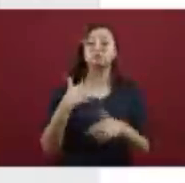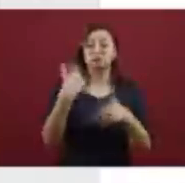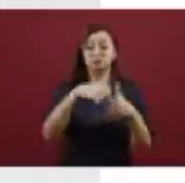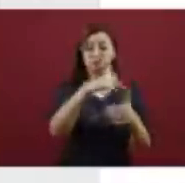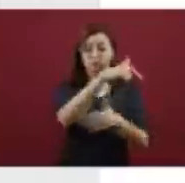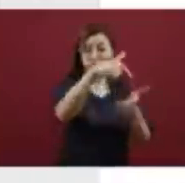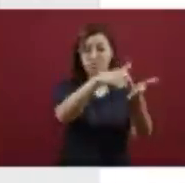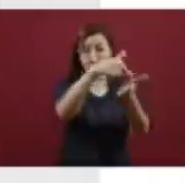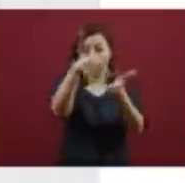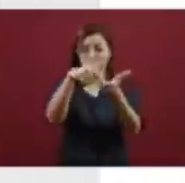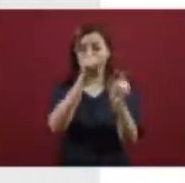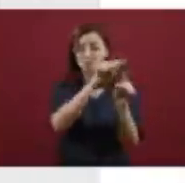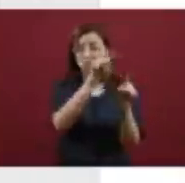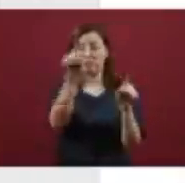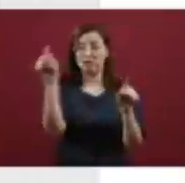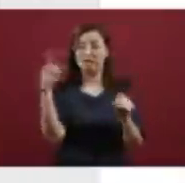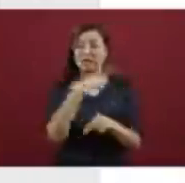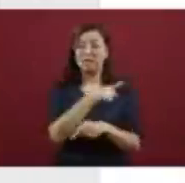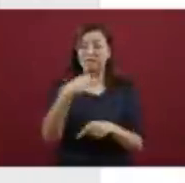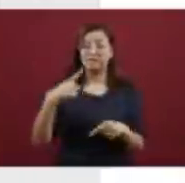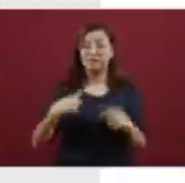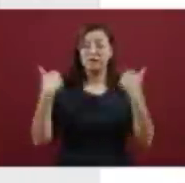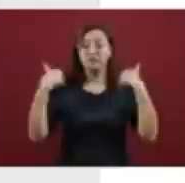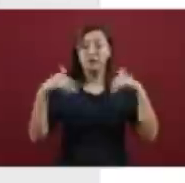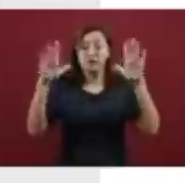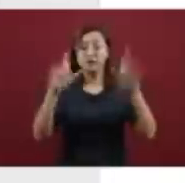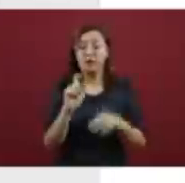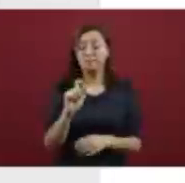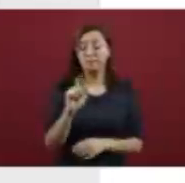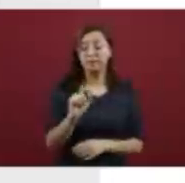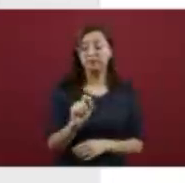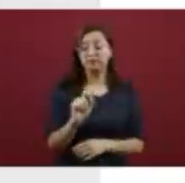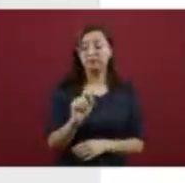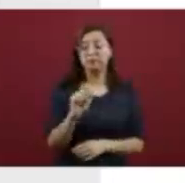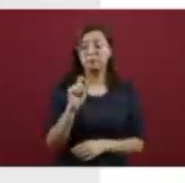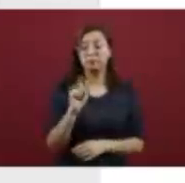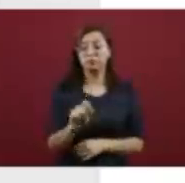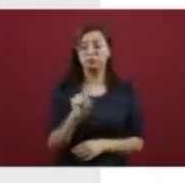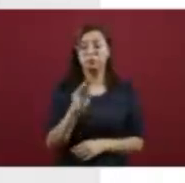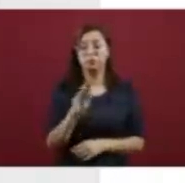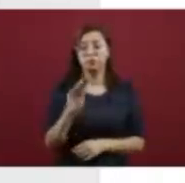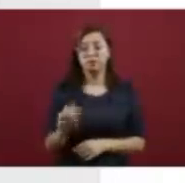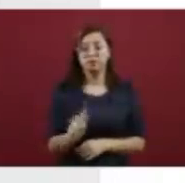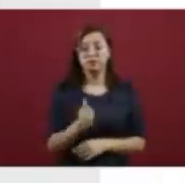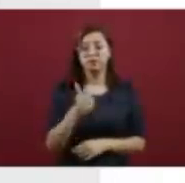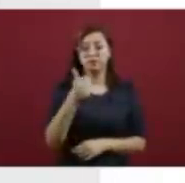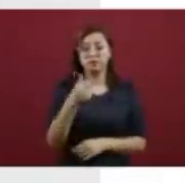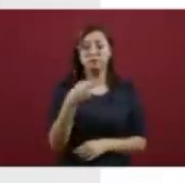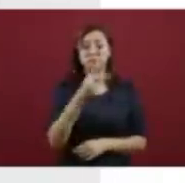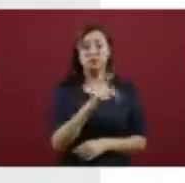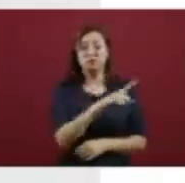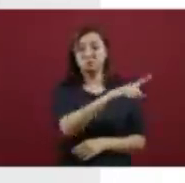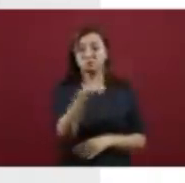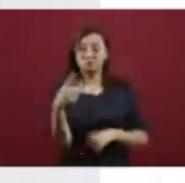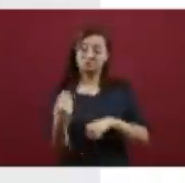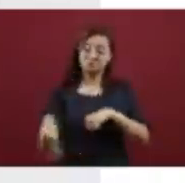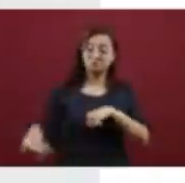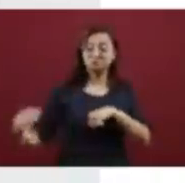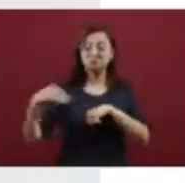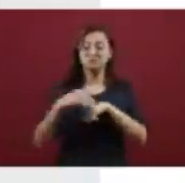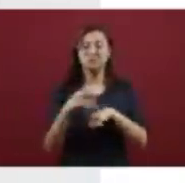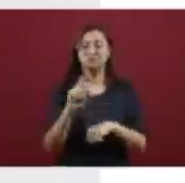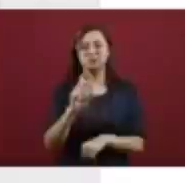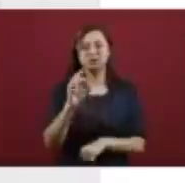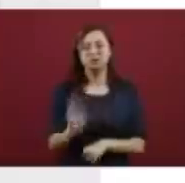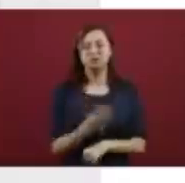tope inflacionario, pero están por encima, están en 21.29, esto es 33 centavos